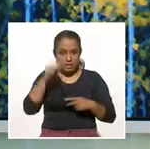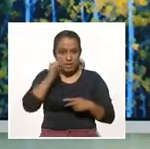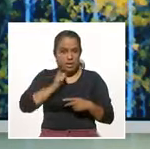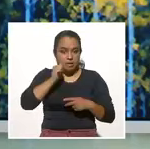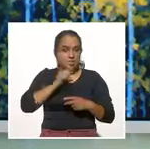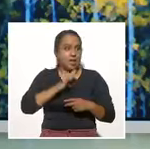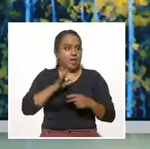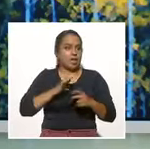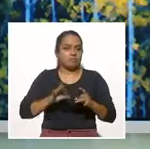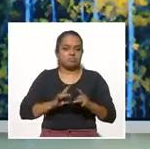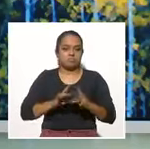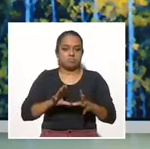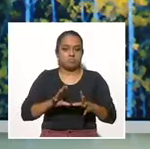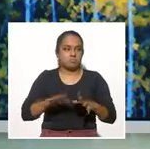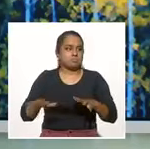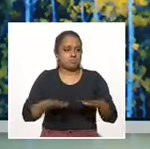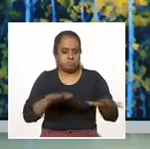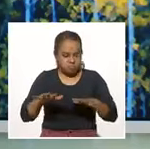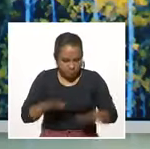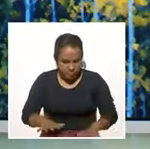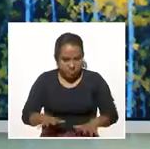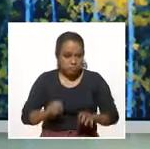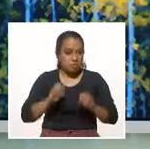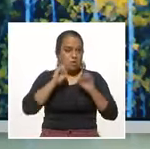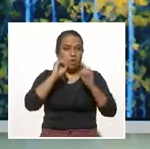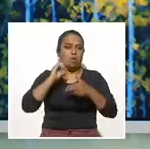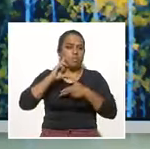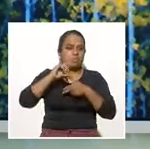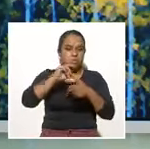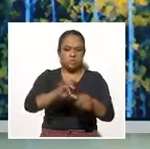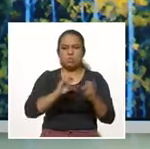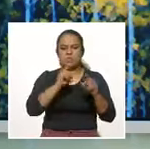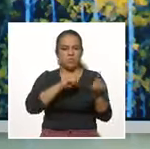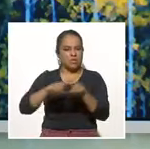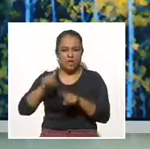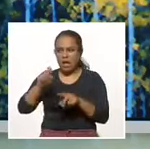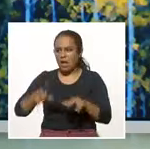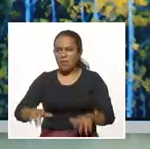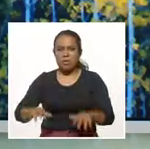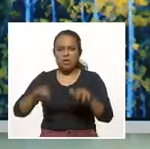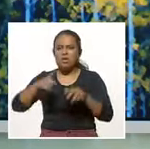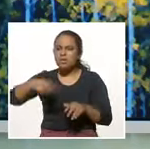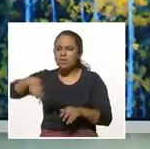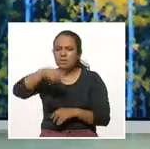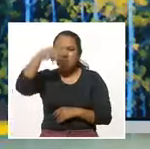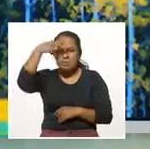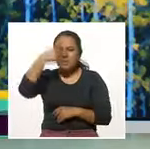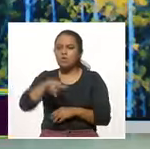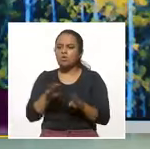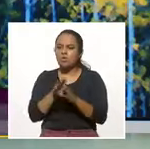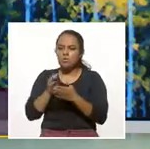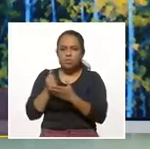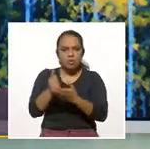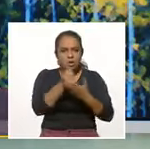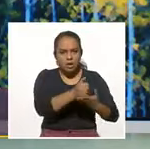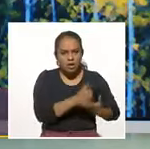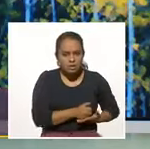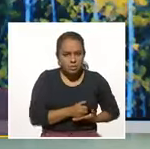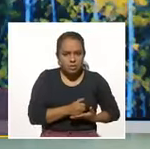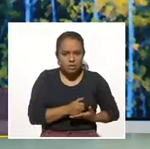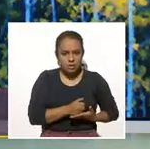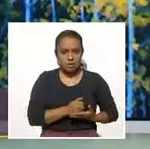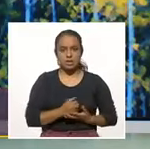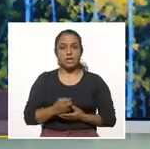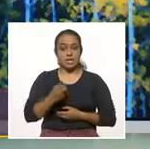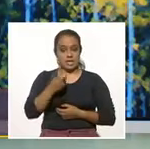tenemos justamente un terremoto, un ciclón, cualquier una inundación? ¿Cómo es que nos ayudamos unos a otros? Y